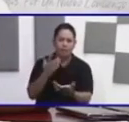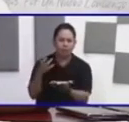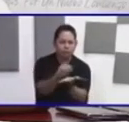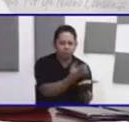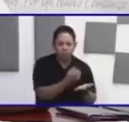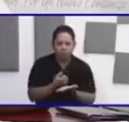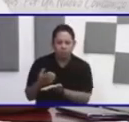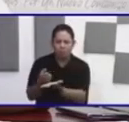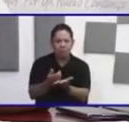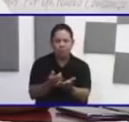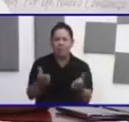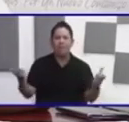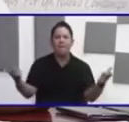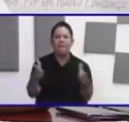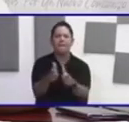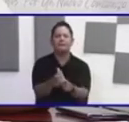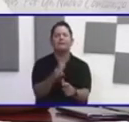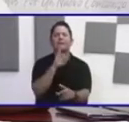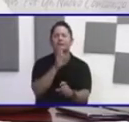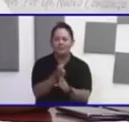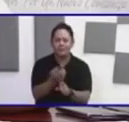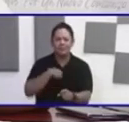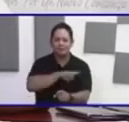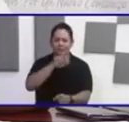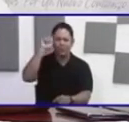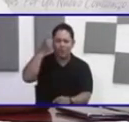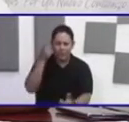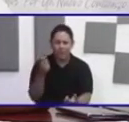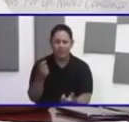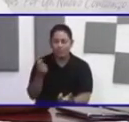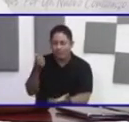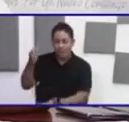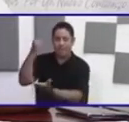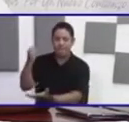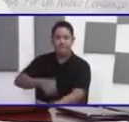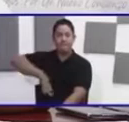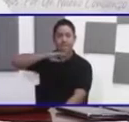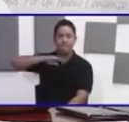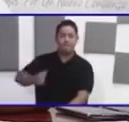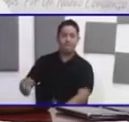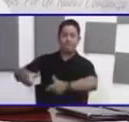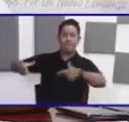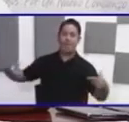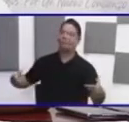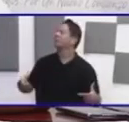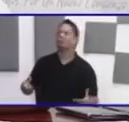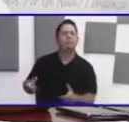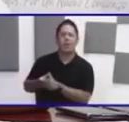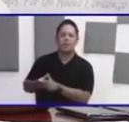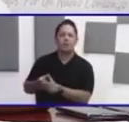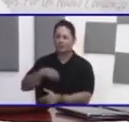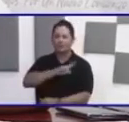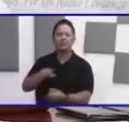ingresado. Pero estos anuncios lo hacemos para que sepan de que estamos haciendo una contribución social importante para